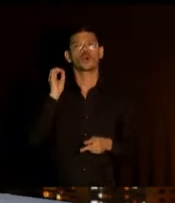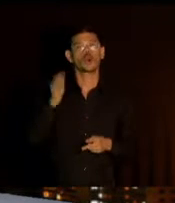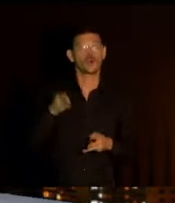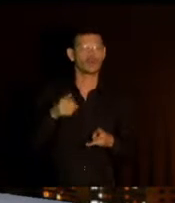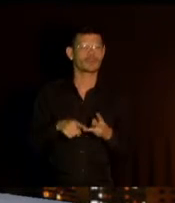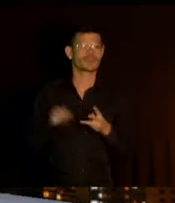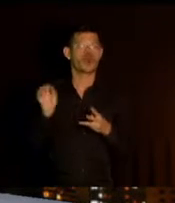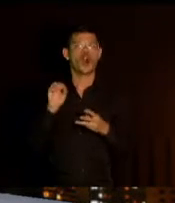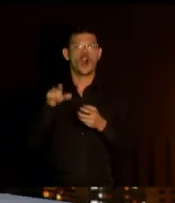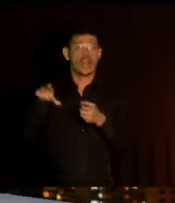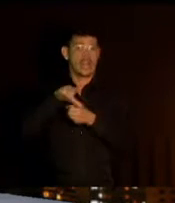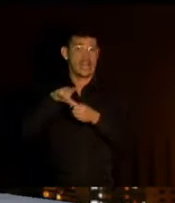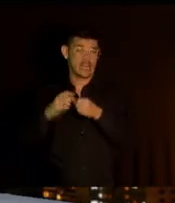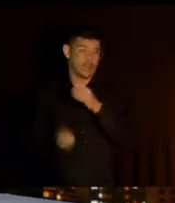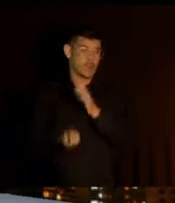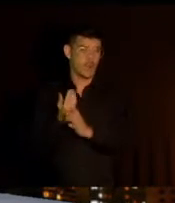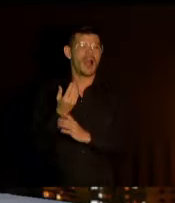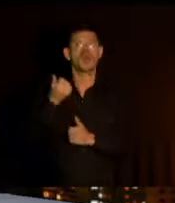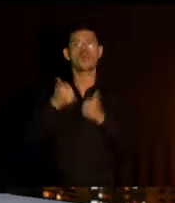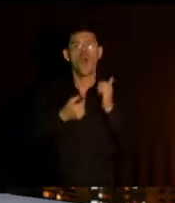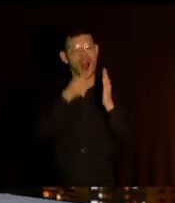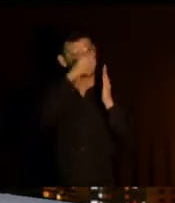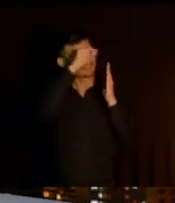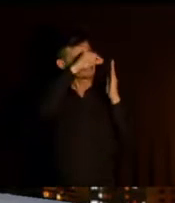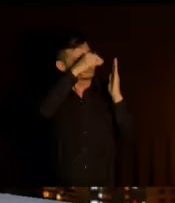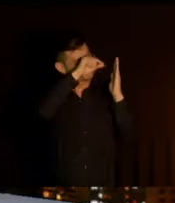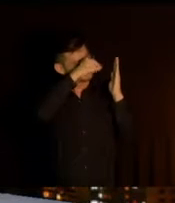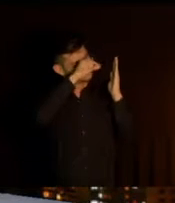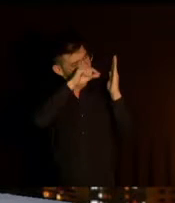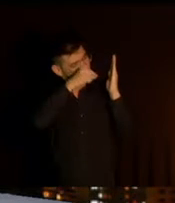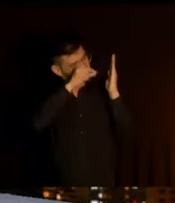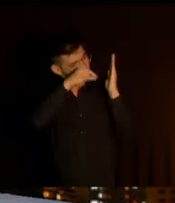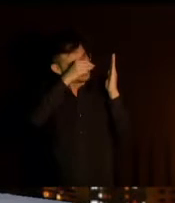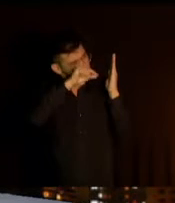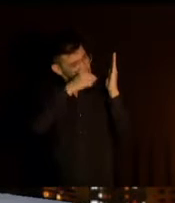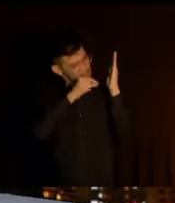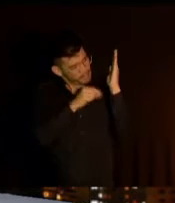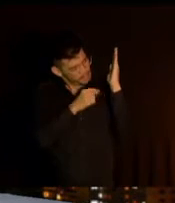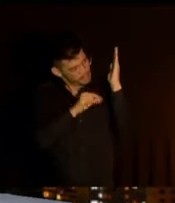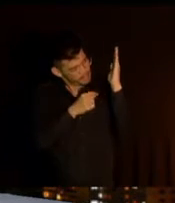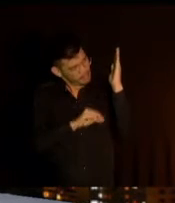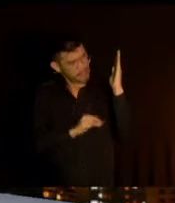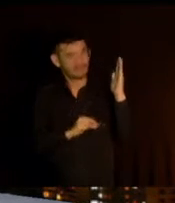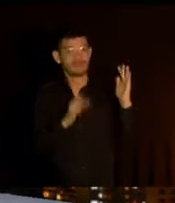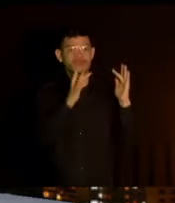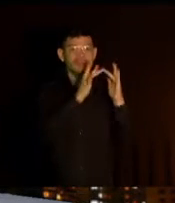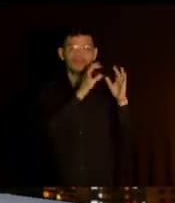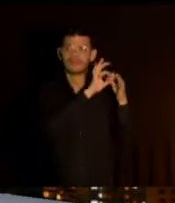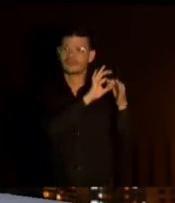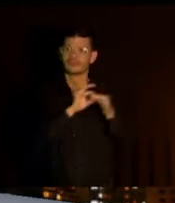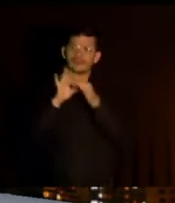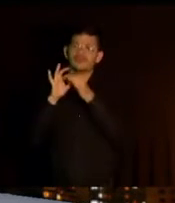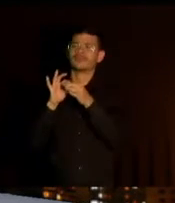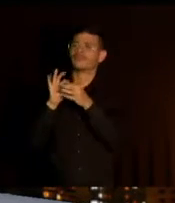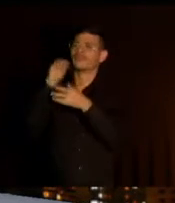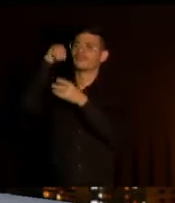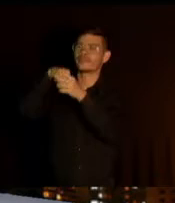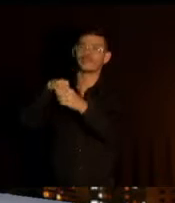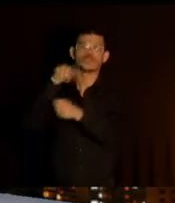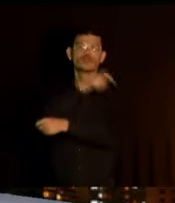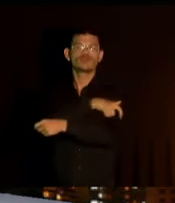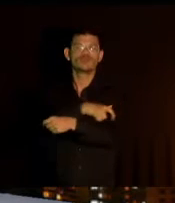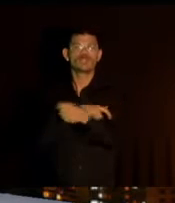¿Qué requisitos se deben llenar para poder traer esas regiones apartadas al seno de lo que es el Comité Paralímpico